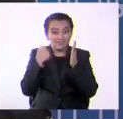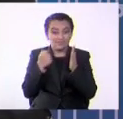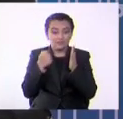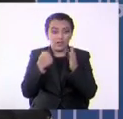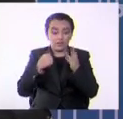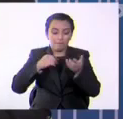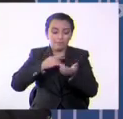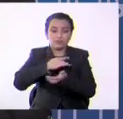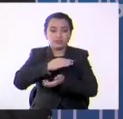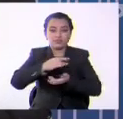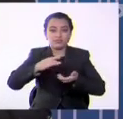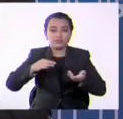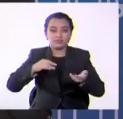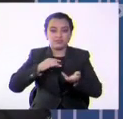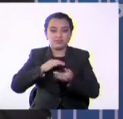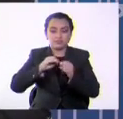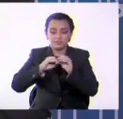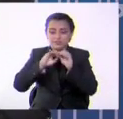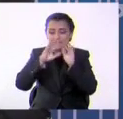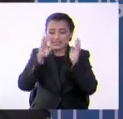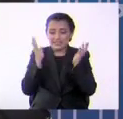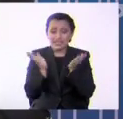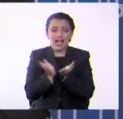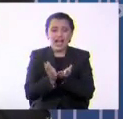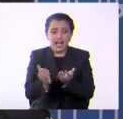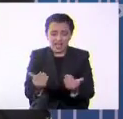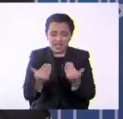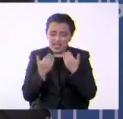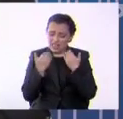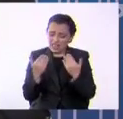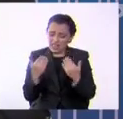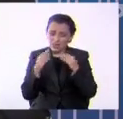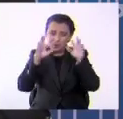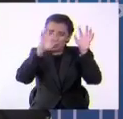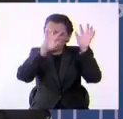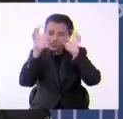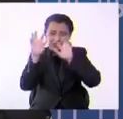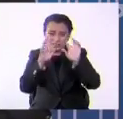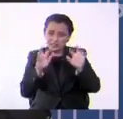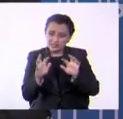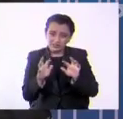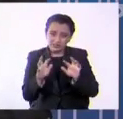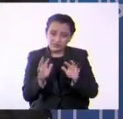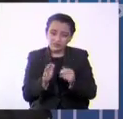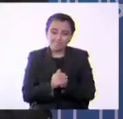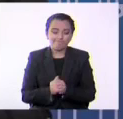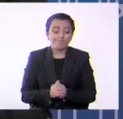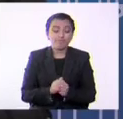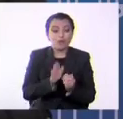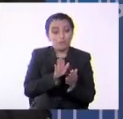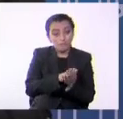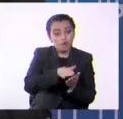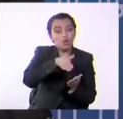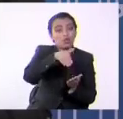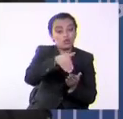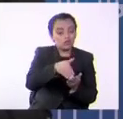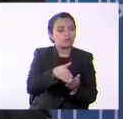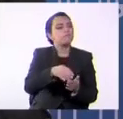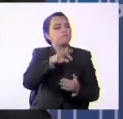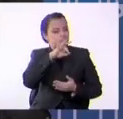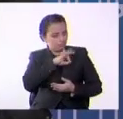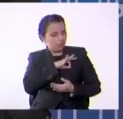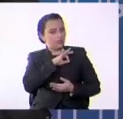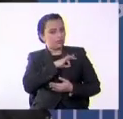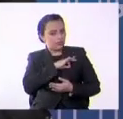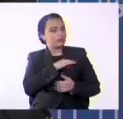global, del deterioro del clima como tal. Entonces, los megaproyectos benefician, pero también